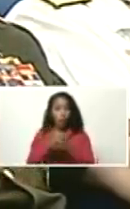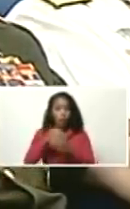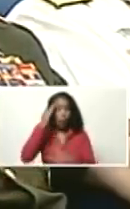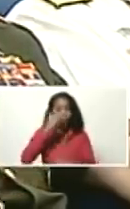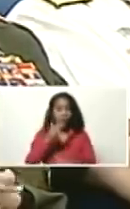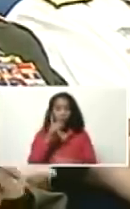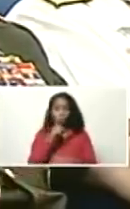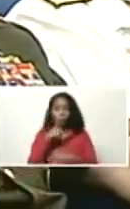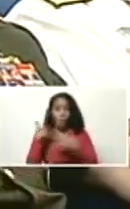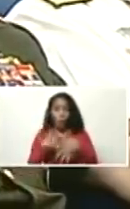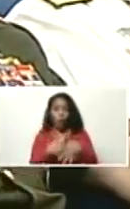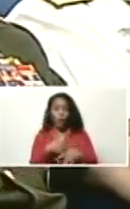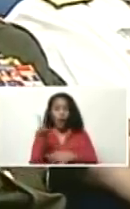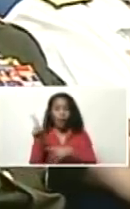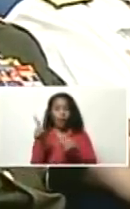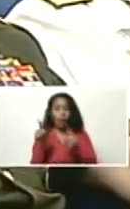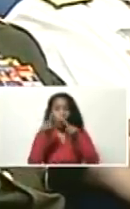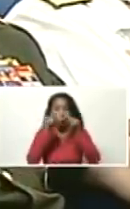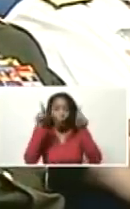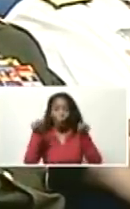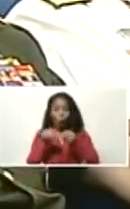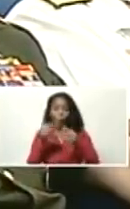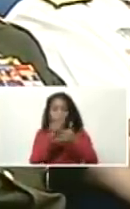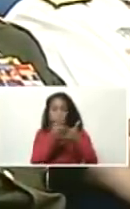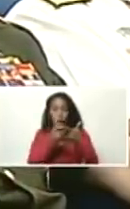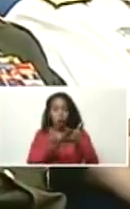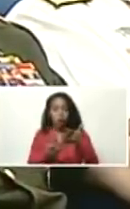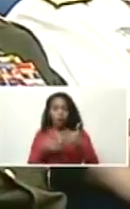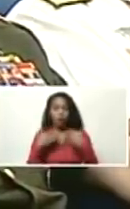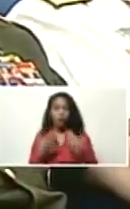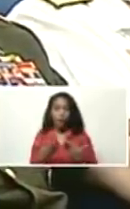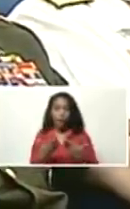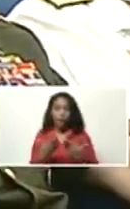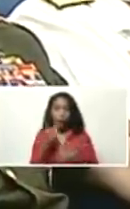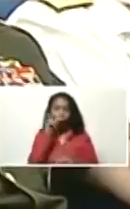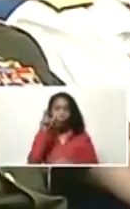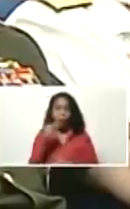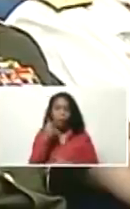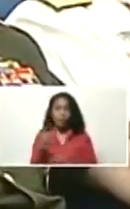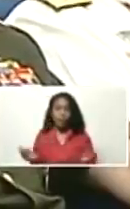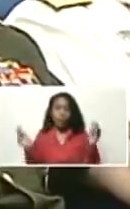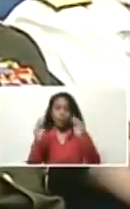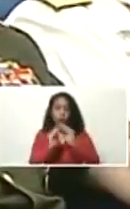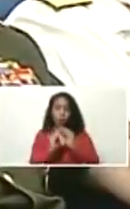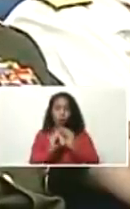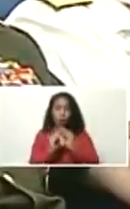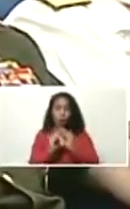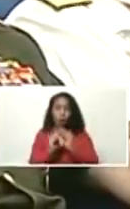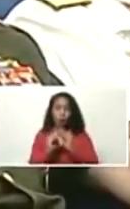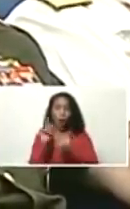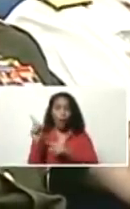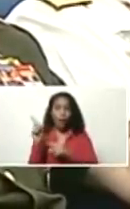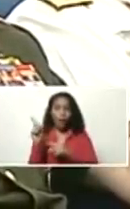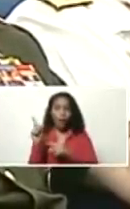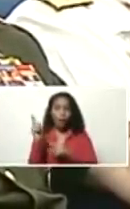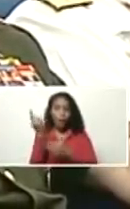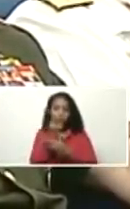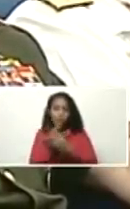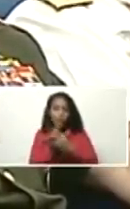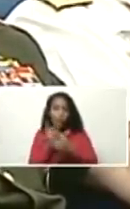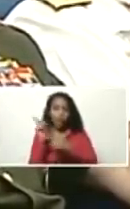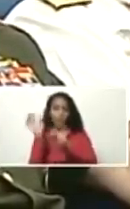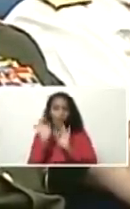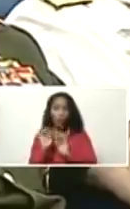tropa. Ese es el cuadro que usted describía y que García Ponce coincide en pintarlo de esa manera.